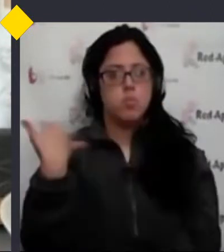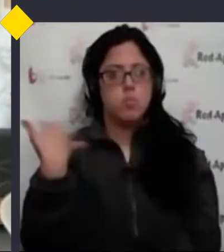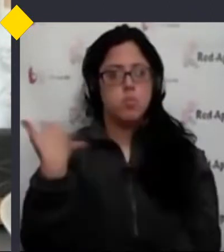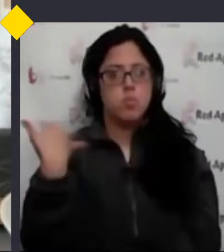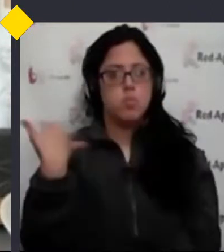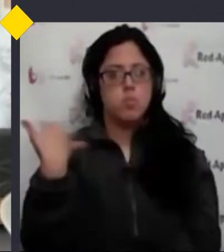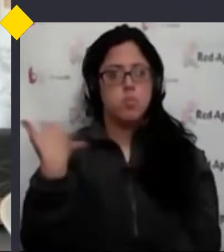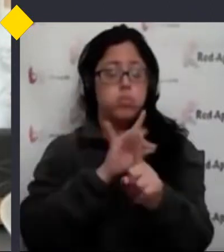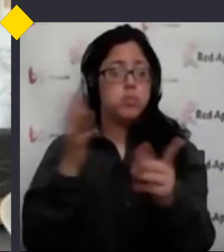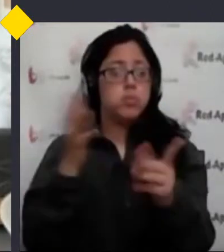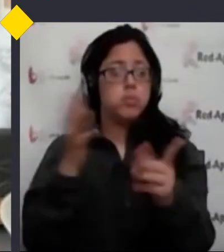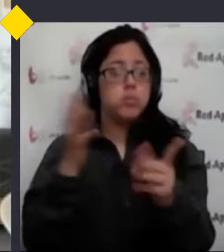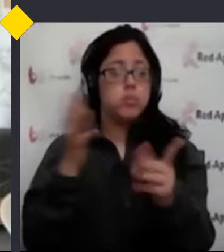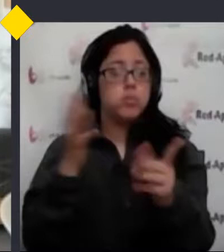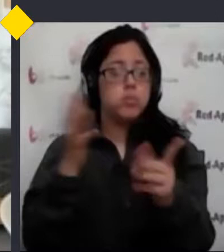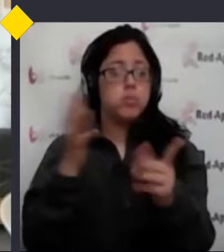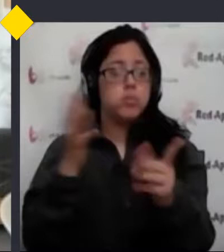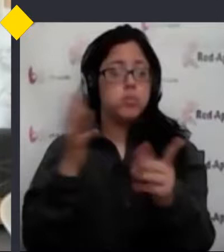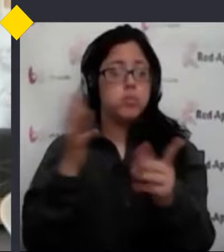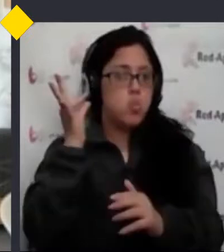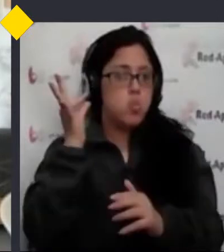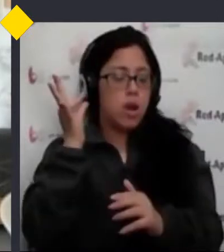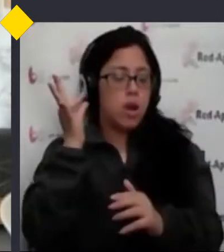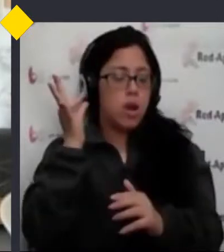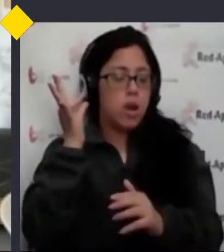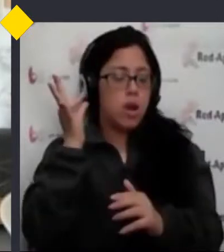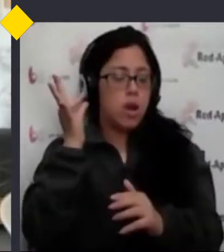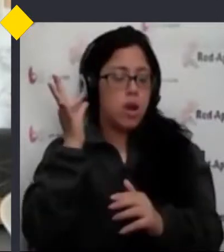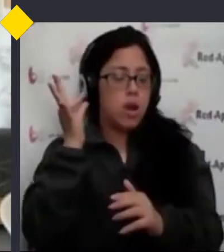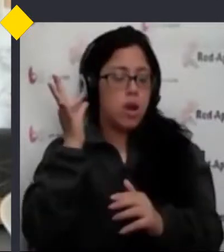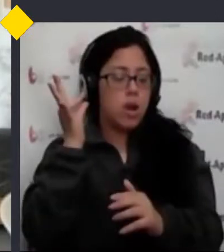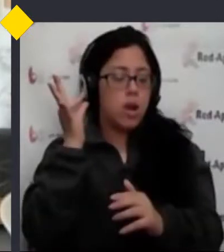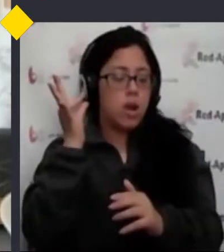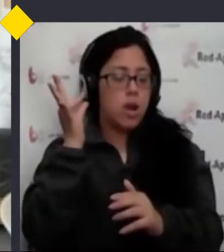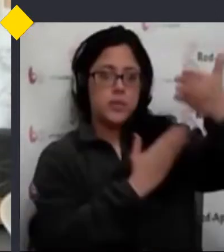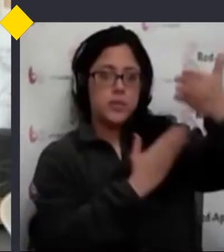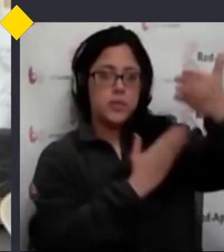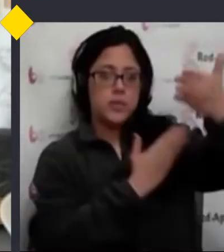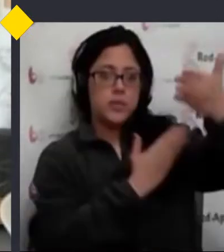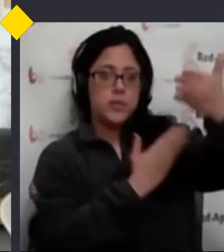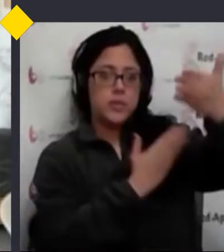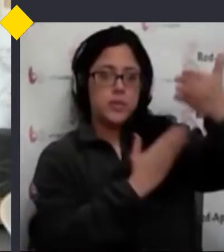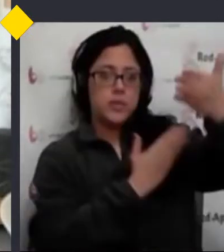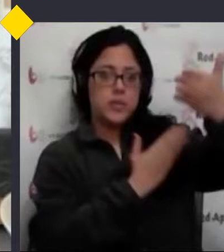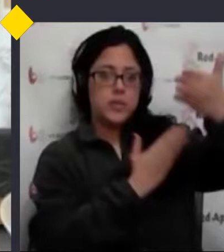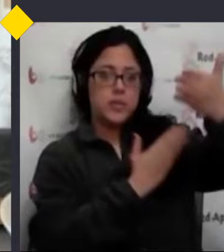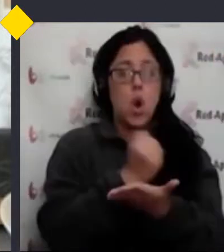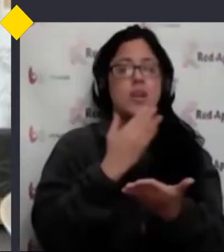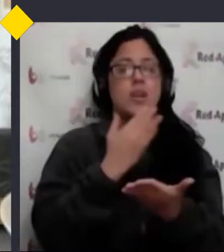como una de las 100 mujeres líderes reconocidas por el Mercurio y Mujeres Empresarias, además de recibir el premio a Ejecutiva del año